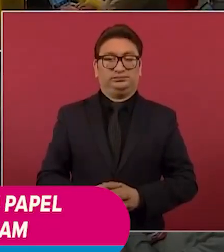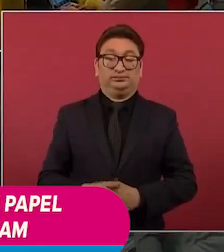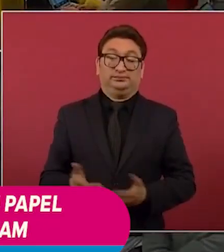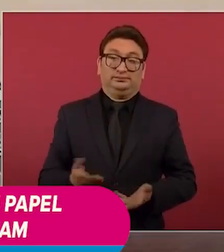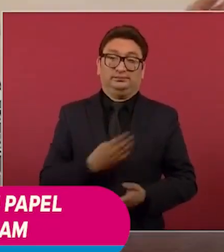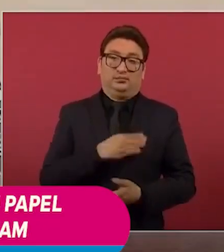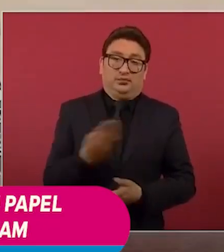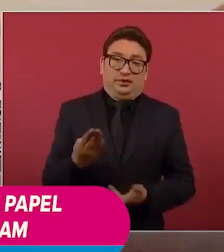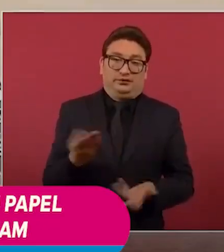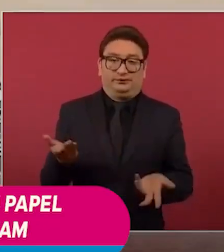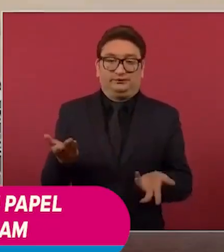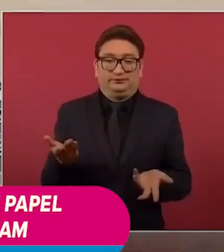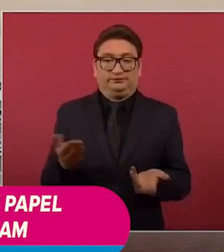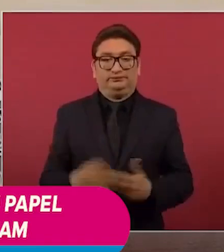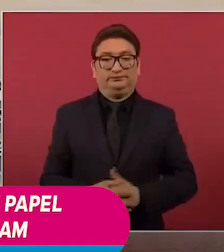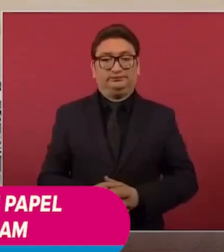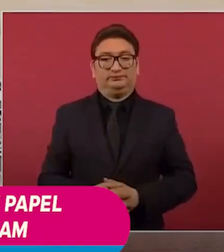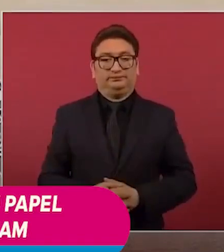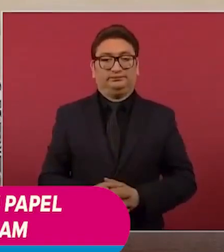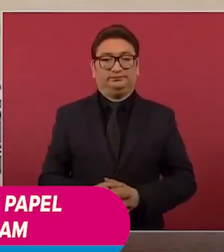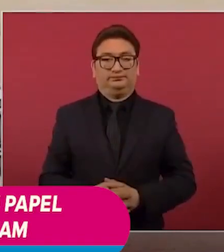Bueno, pero eso